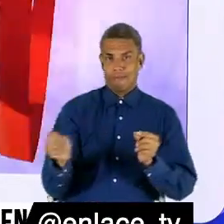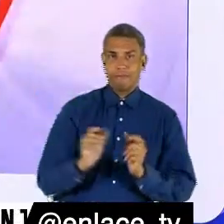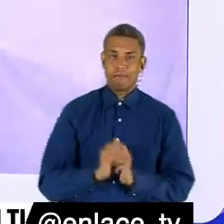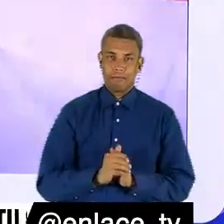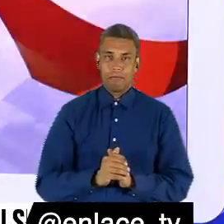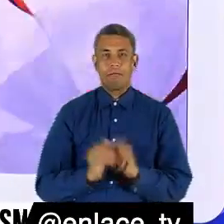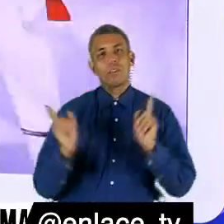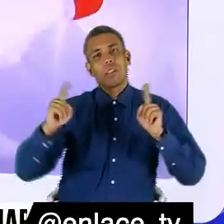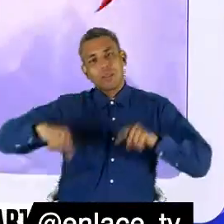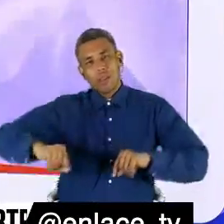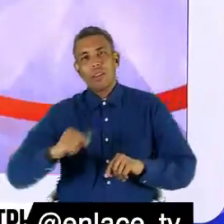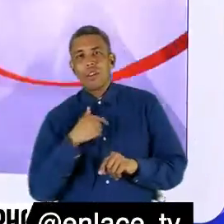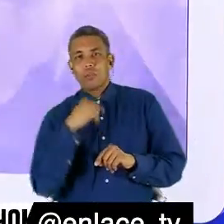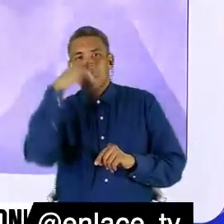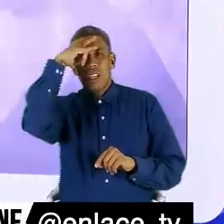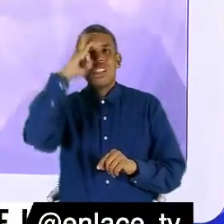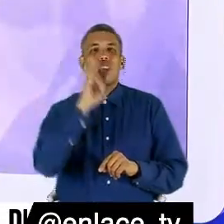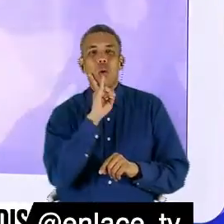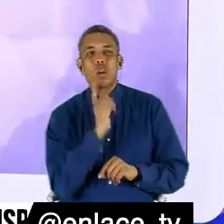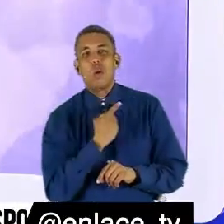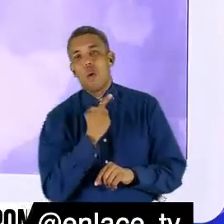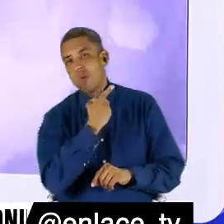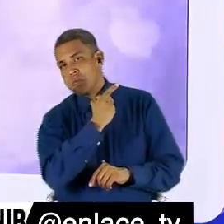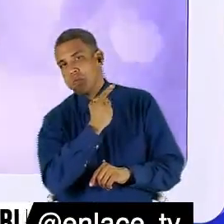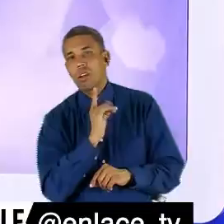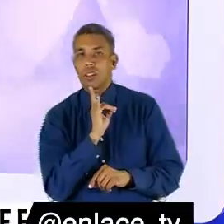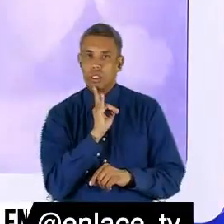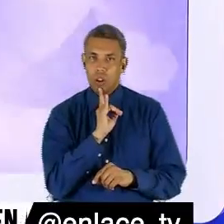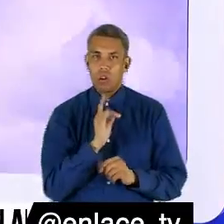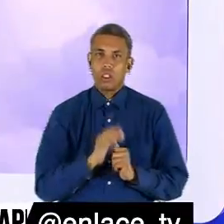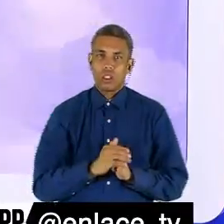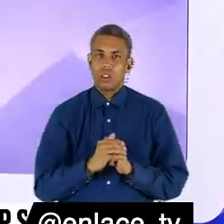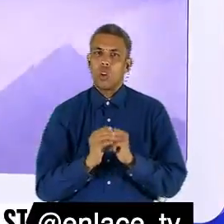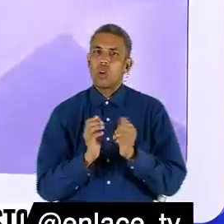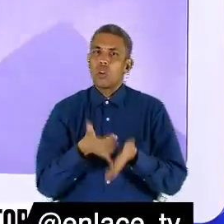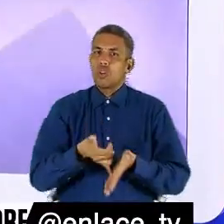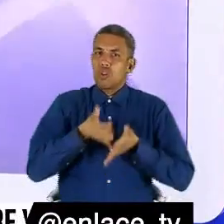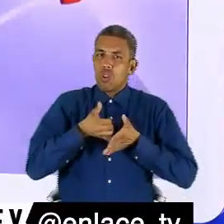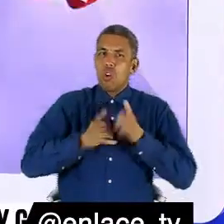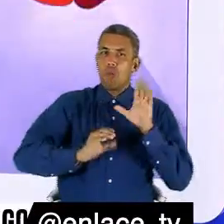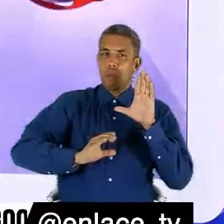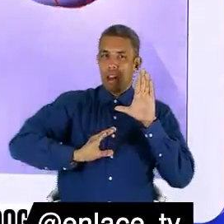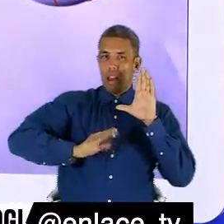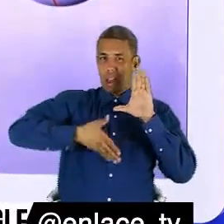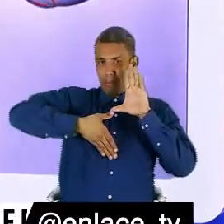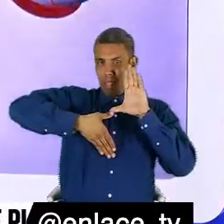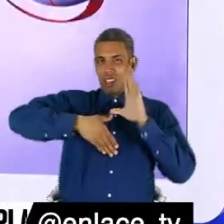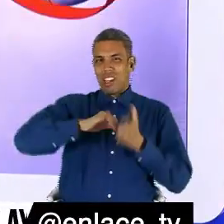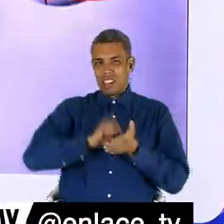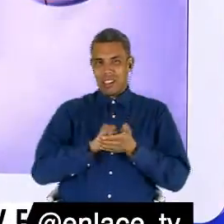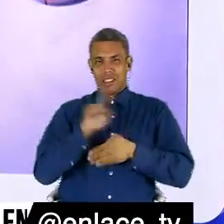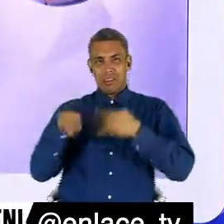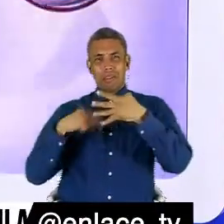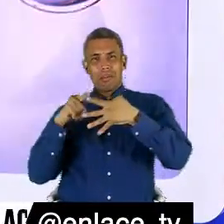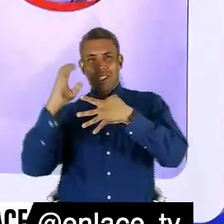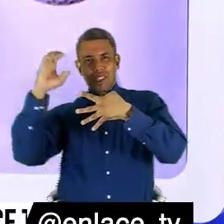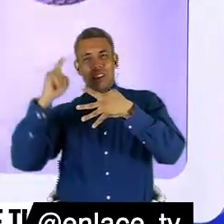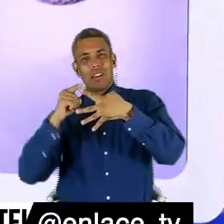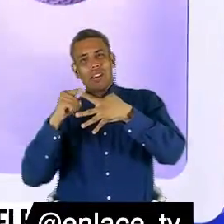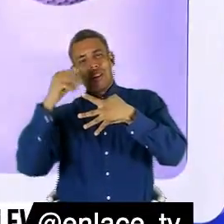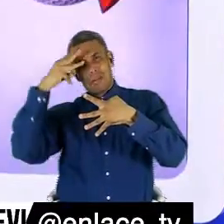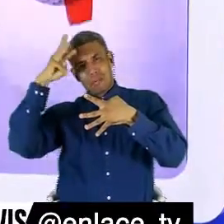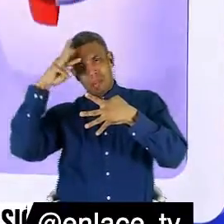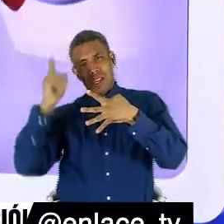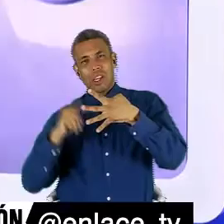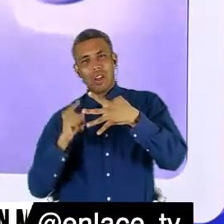desde Estados Unidos. Se cumple una fecha más, esta ocasión el grupo SET, donde está Venezuela, donde está México, donde está Uruguay, donde está